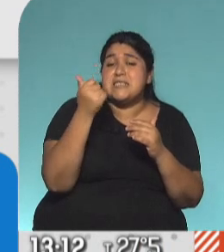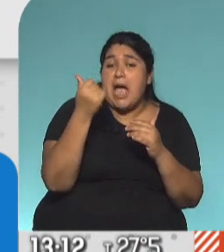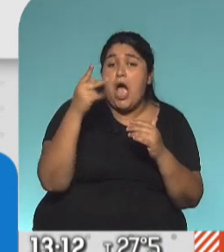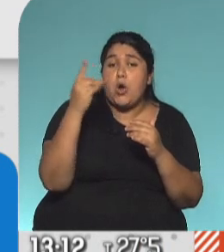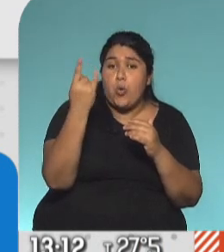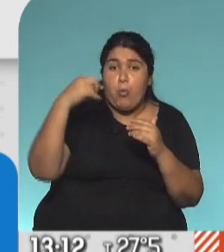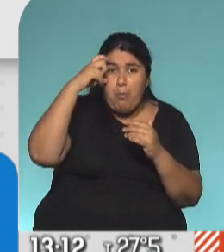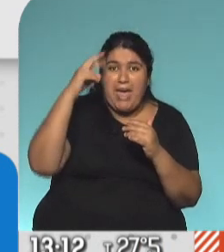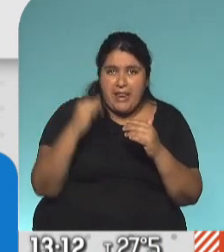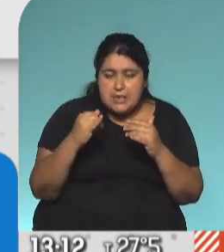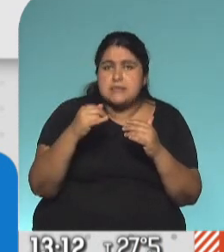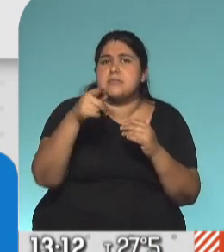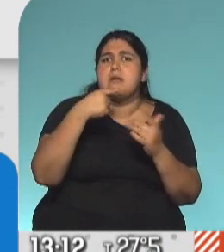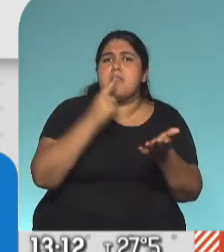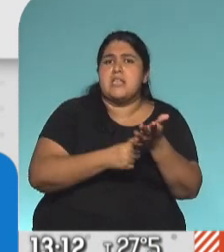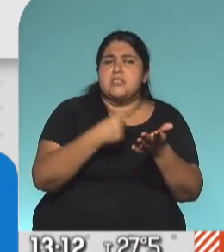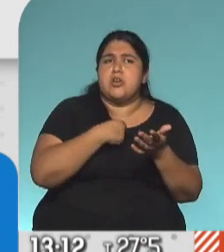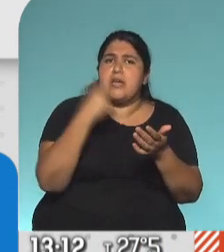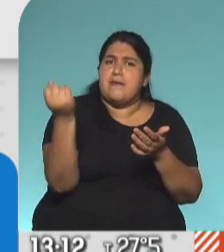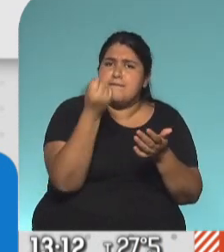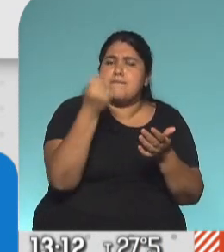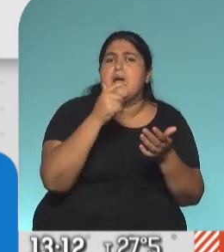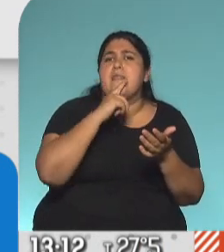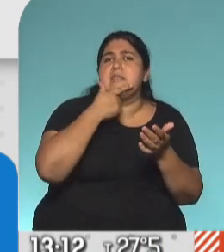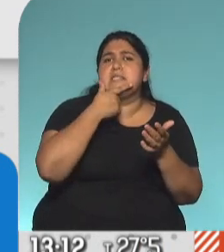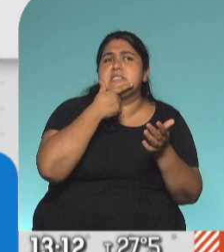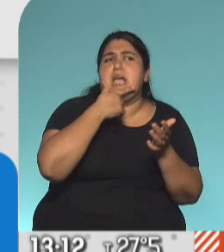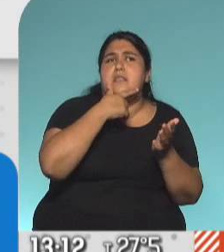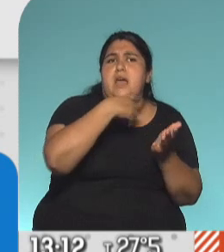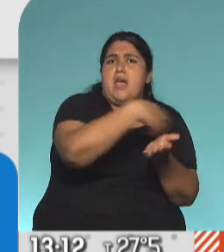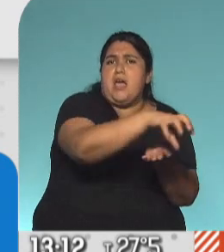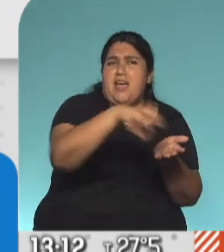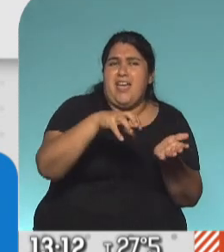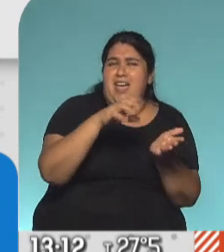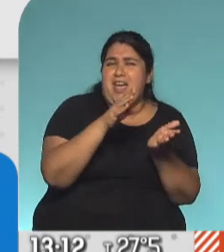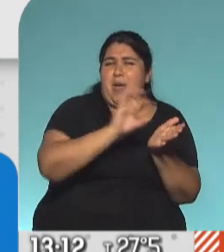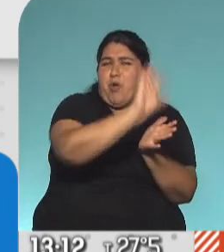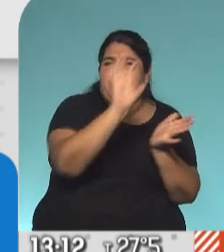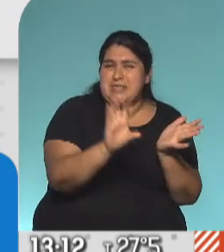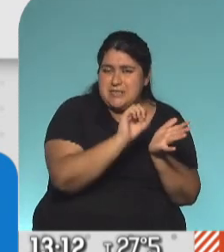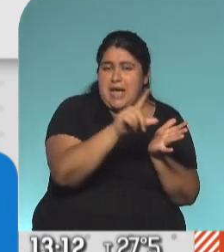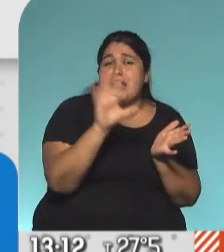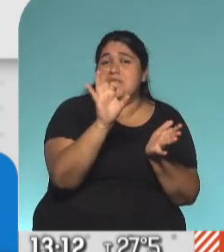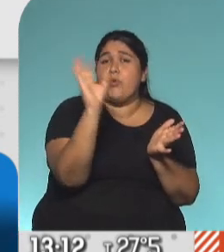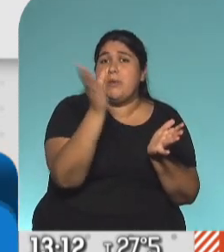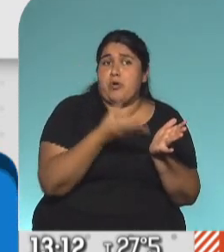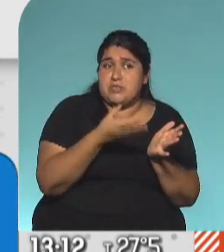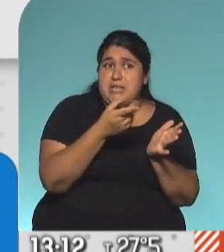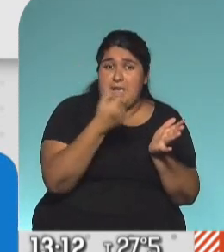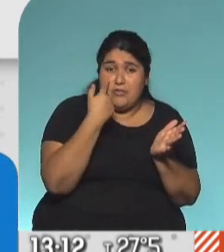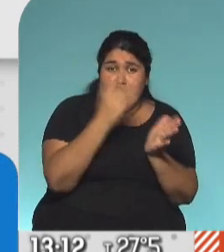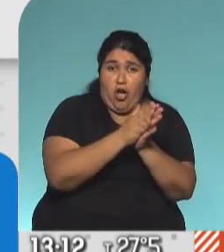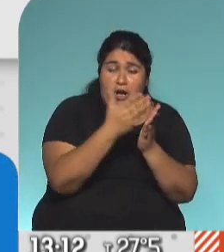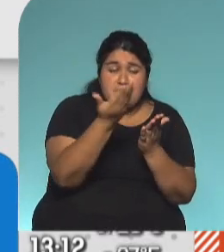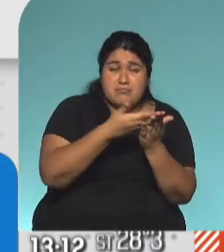el conteo de las elecciones. En 17 de las 24 provincias, el 50% de esas actas se van